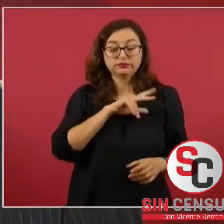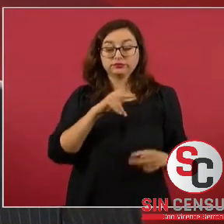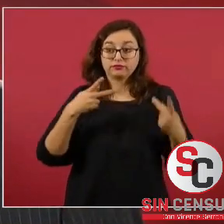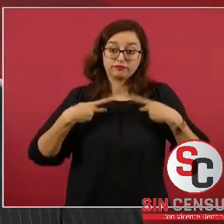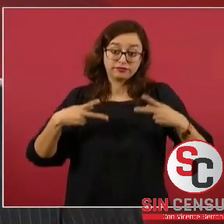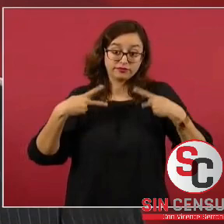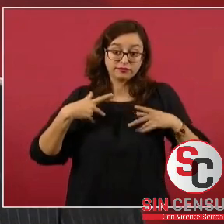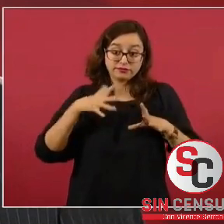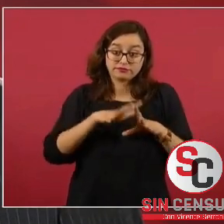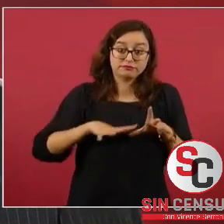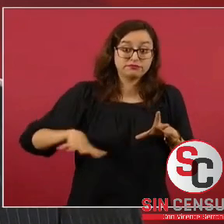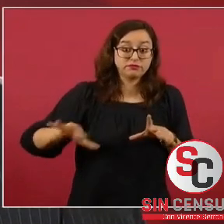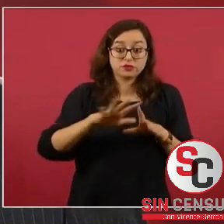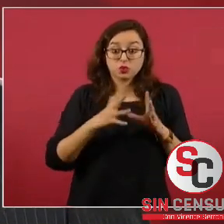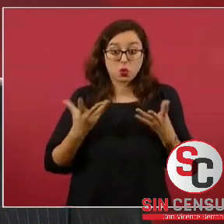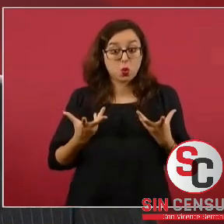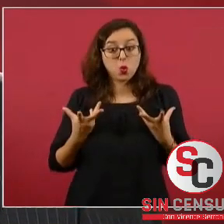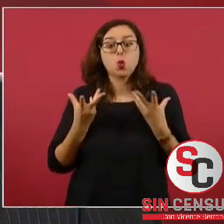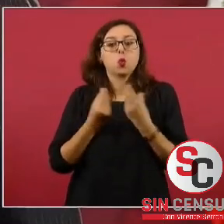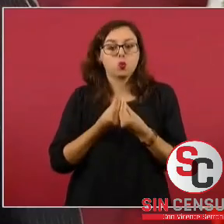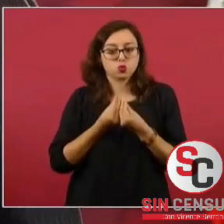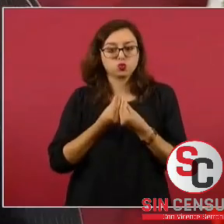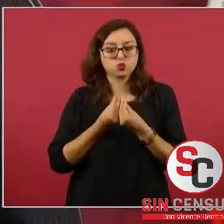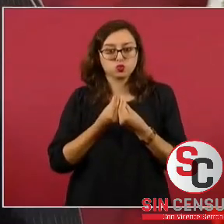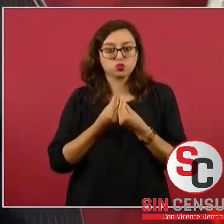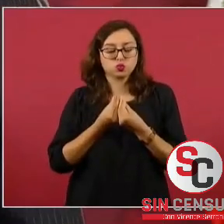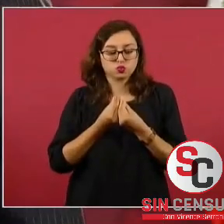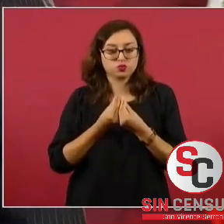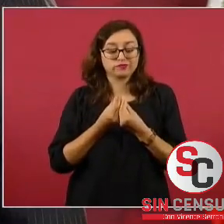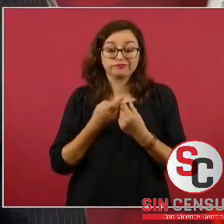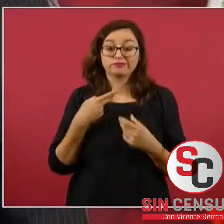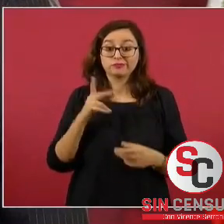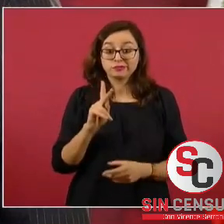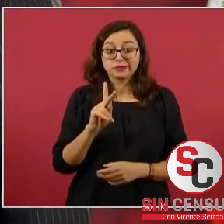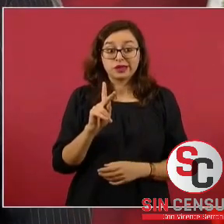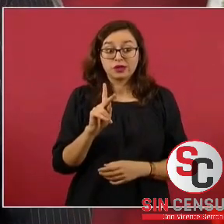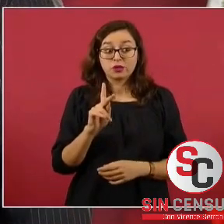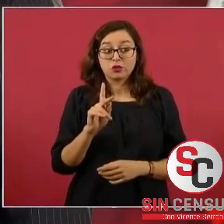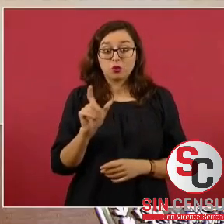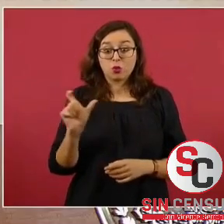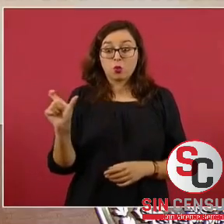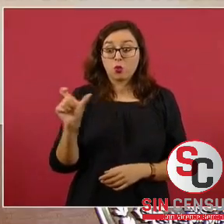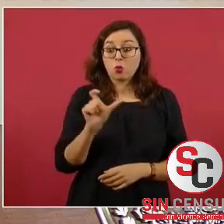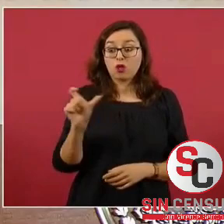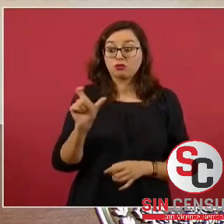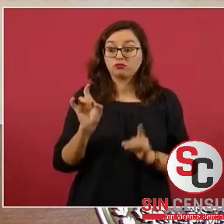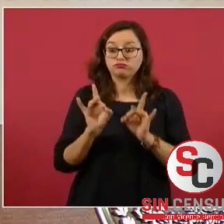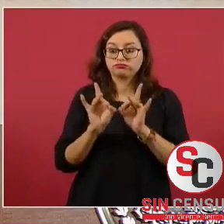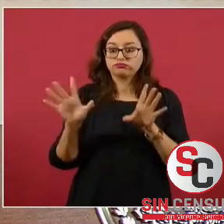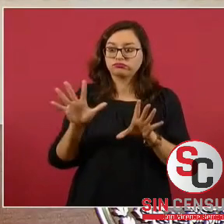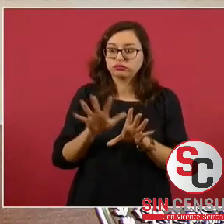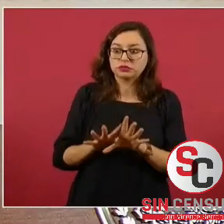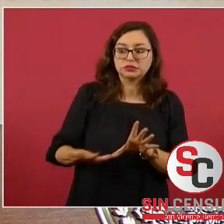social, pero sí en cuestiones estratégicas el Estado